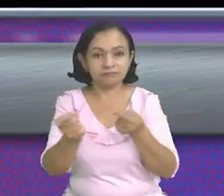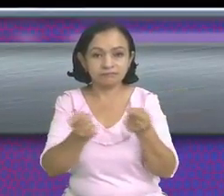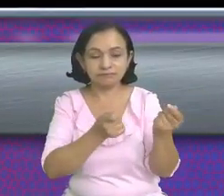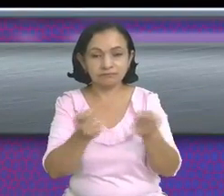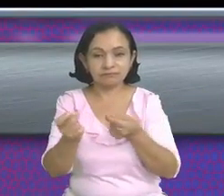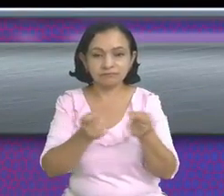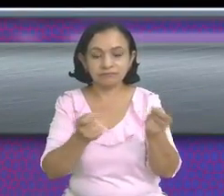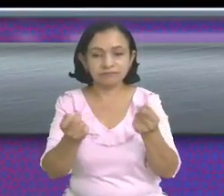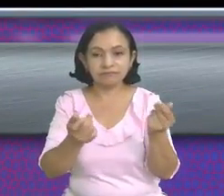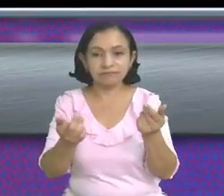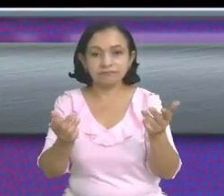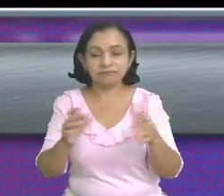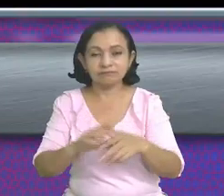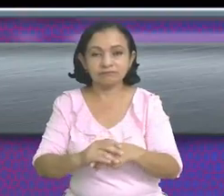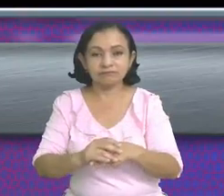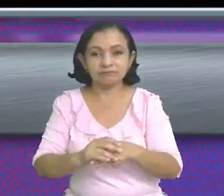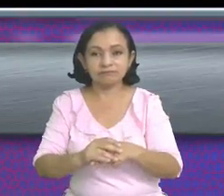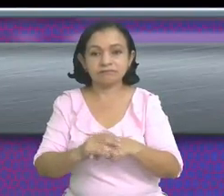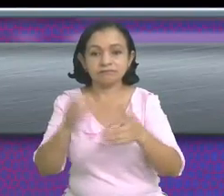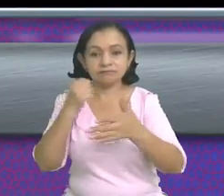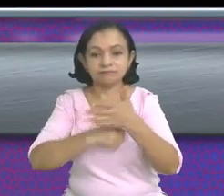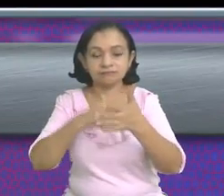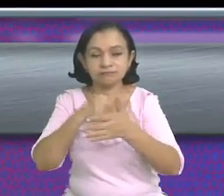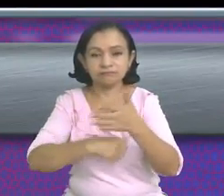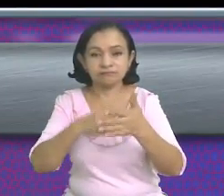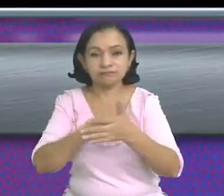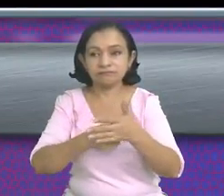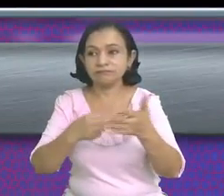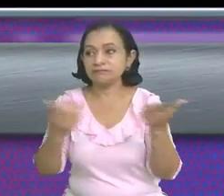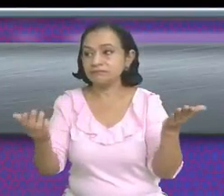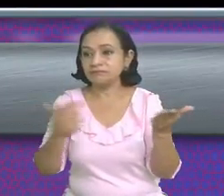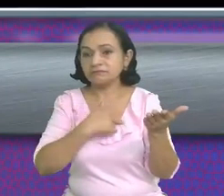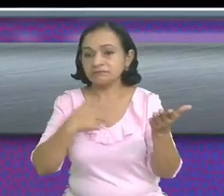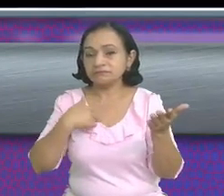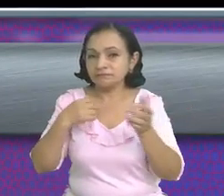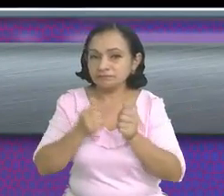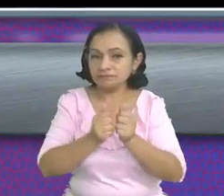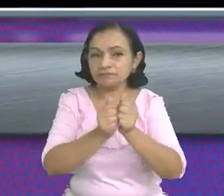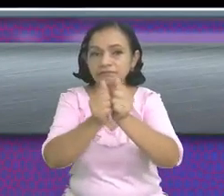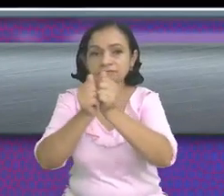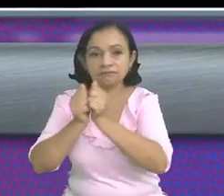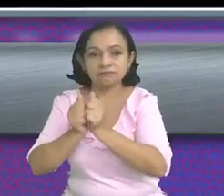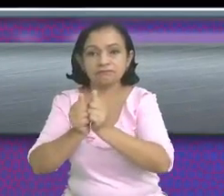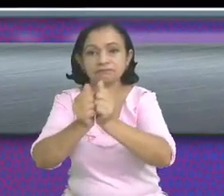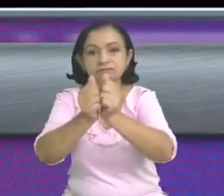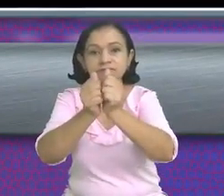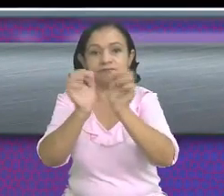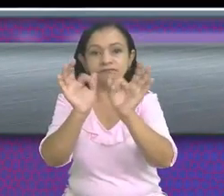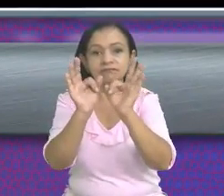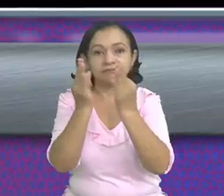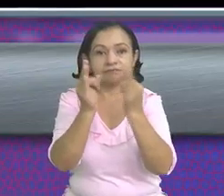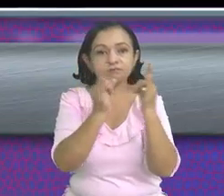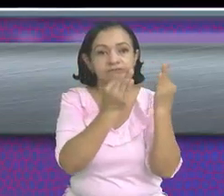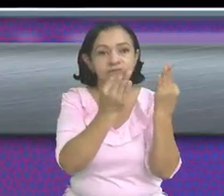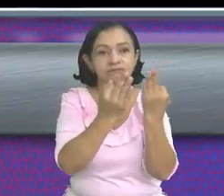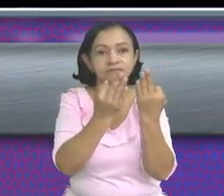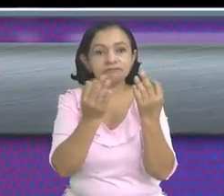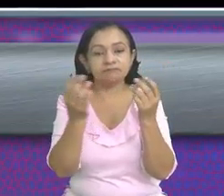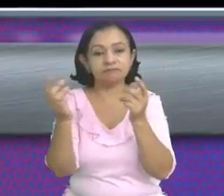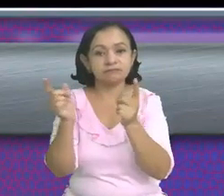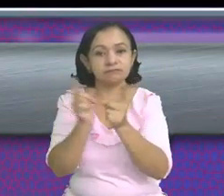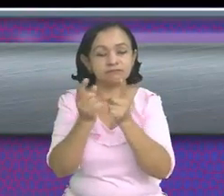Con medida, con comunicación, con fortalecimiento de sus debilidades y con el acompañamiento como familia, pues, a este proceso. ¿Qué mensaje